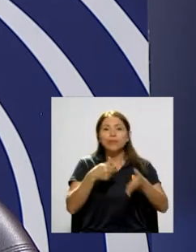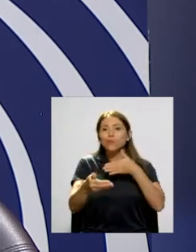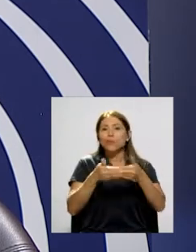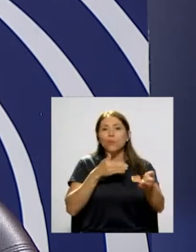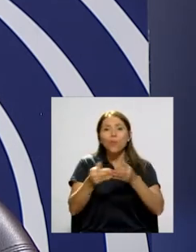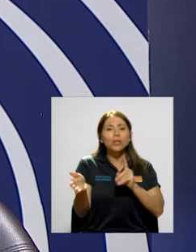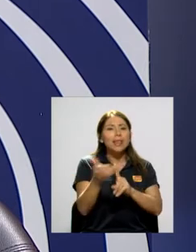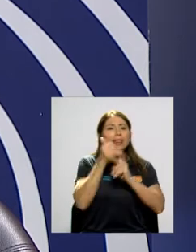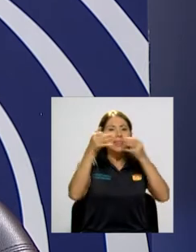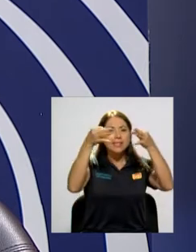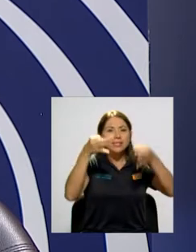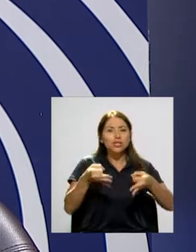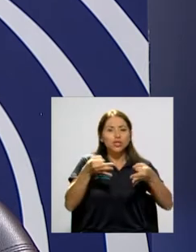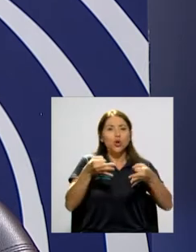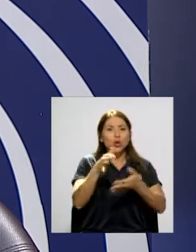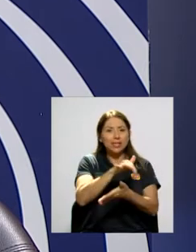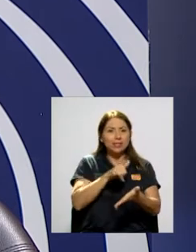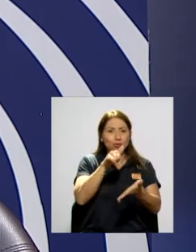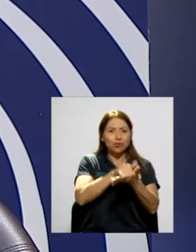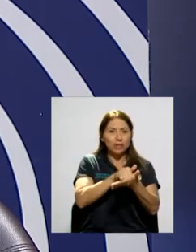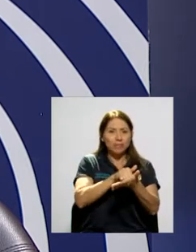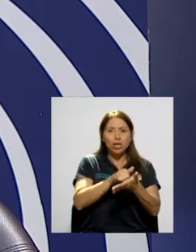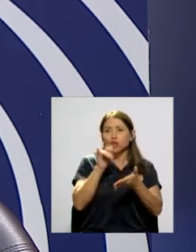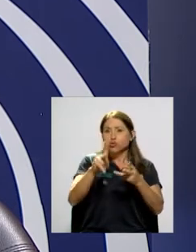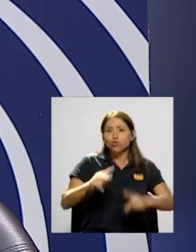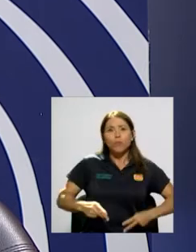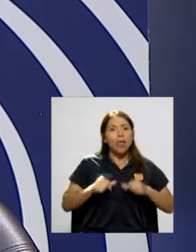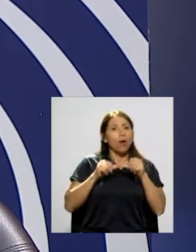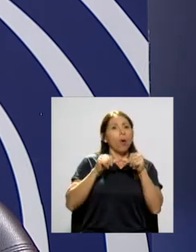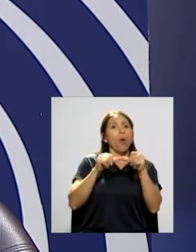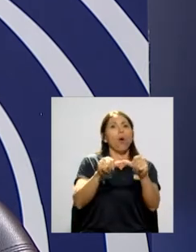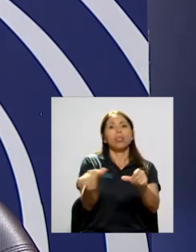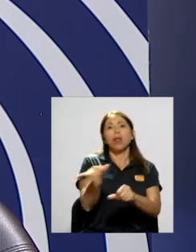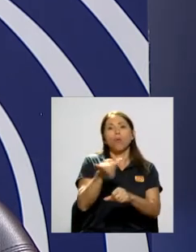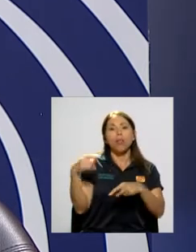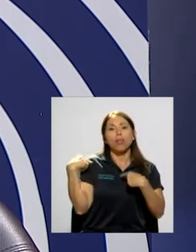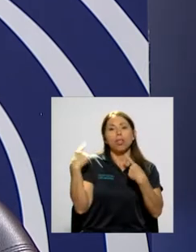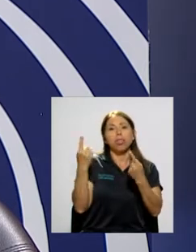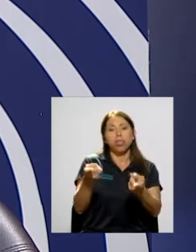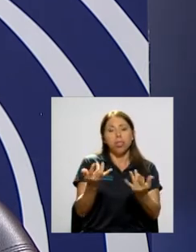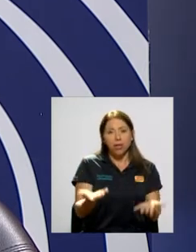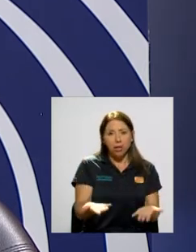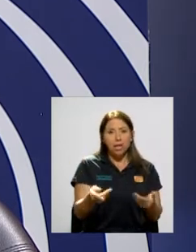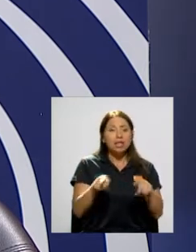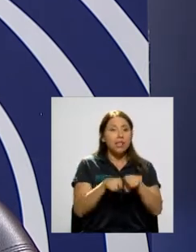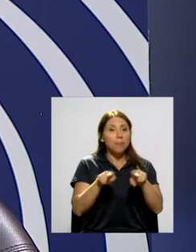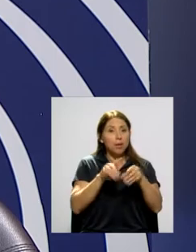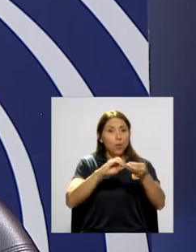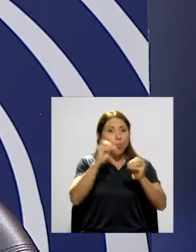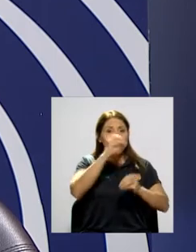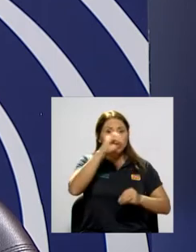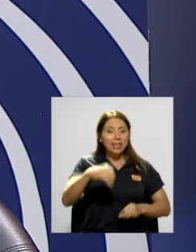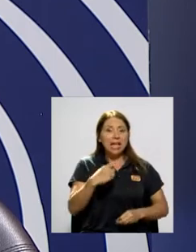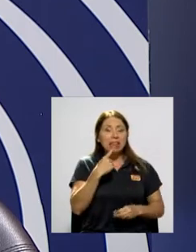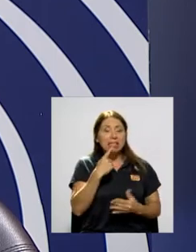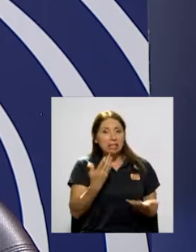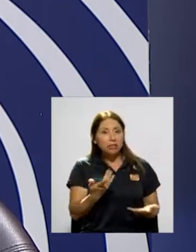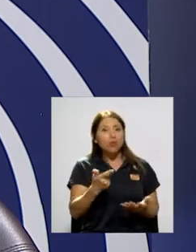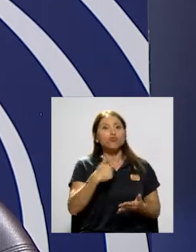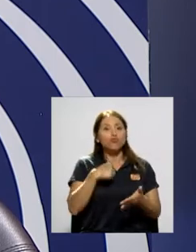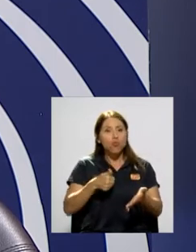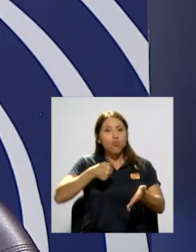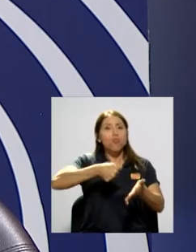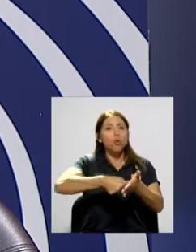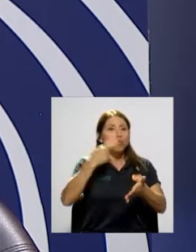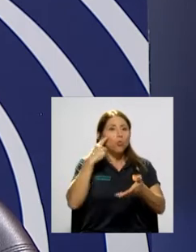su vida va a seguir siendo tan excluida como hasta ahora. Y un fuerte porcentaje diciendo, bueno, voto por un cambio